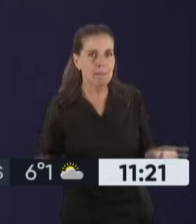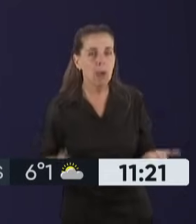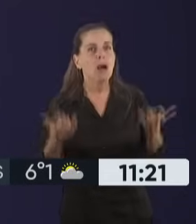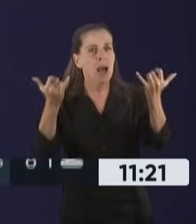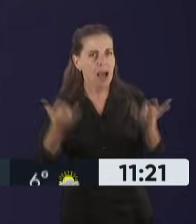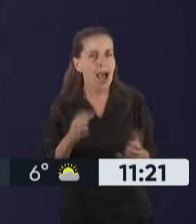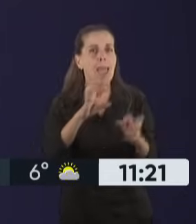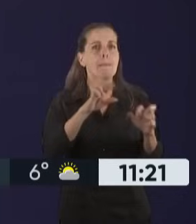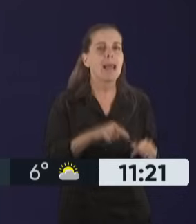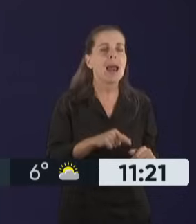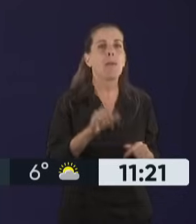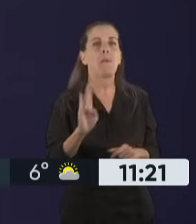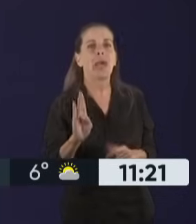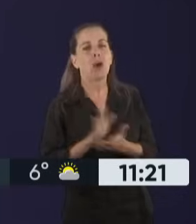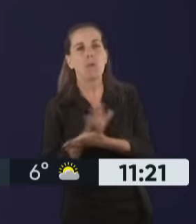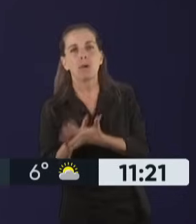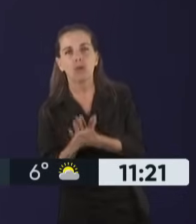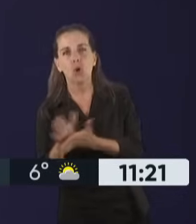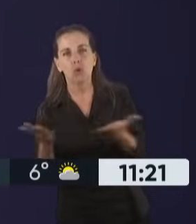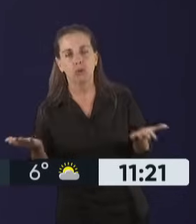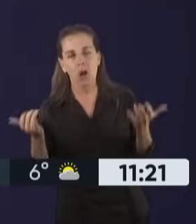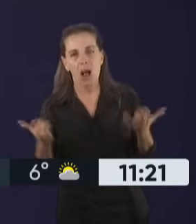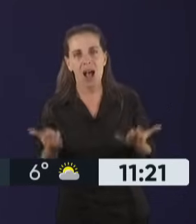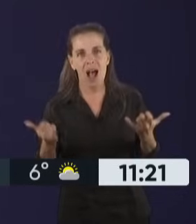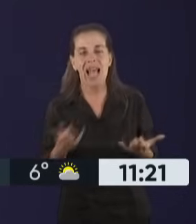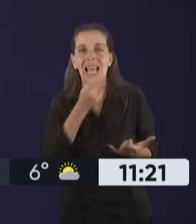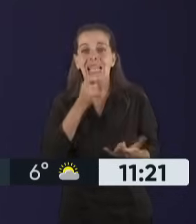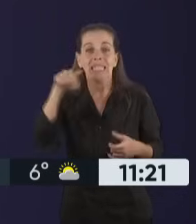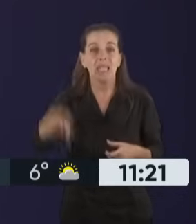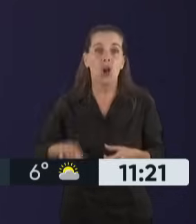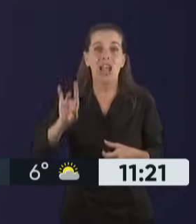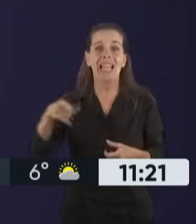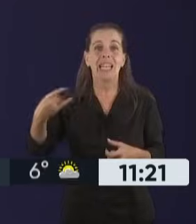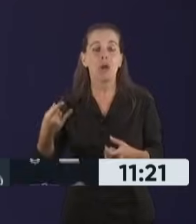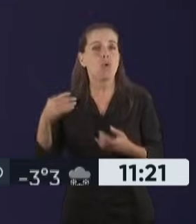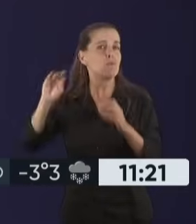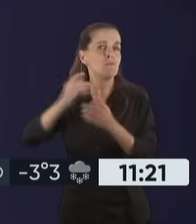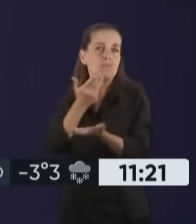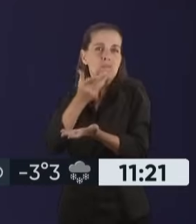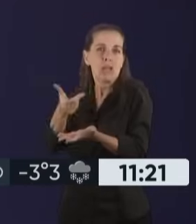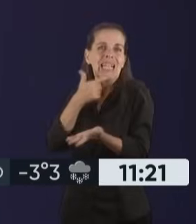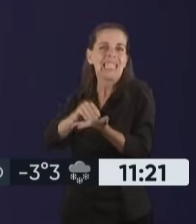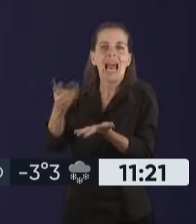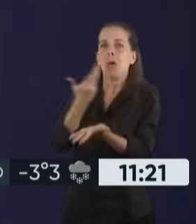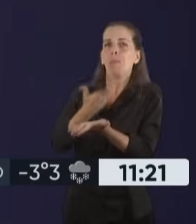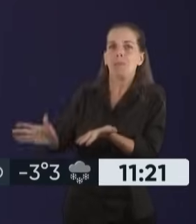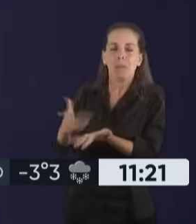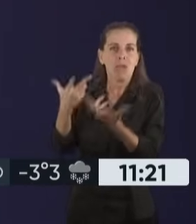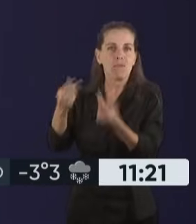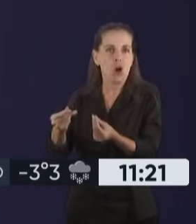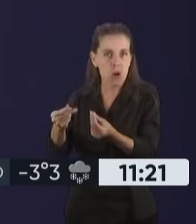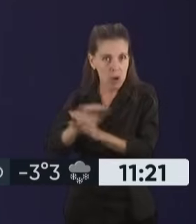tenemos 2 alternativas en el caso de que se den las circunstancias que vos manifestás, que es el rechazo definitivo, que como aclaré,